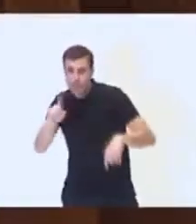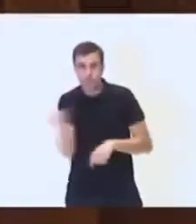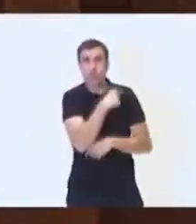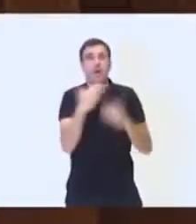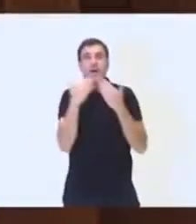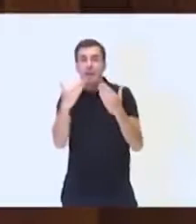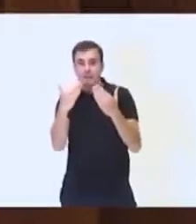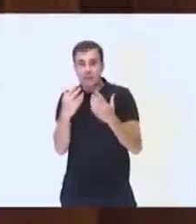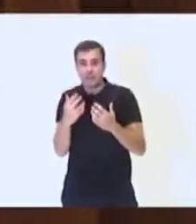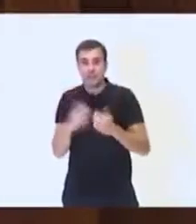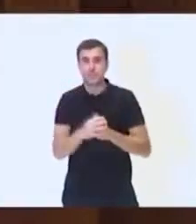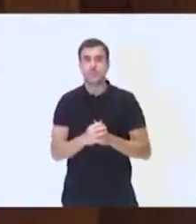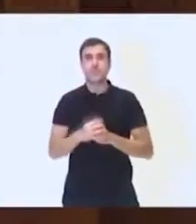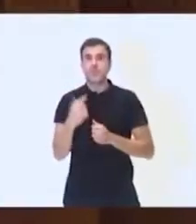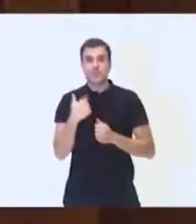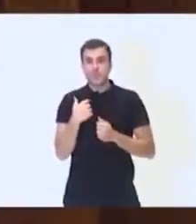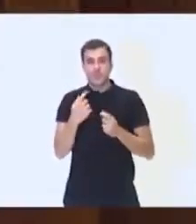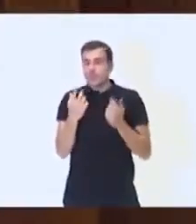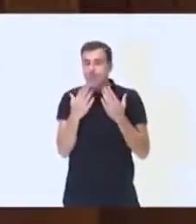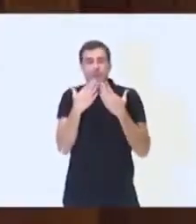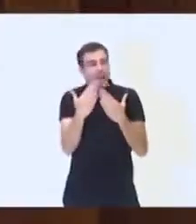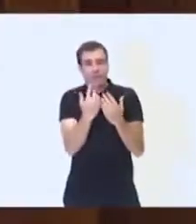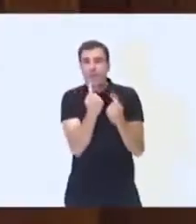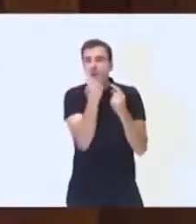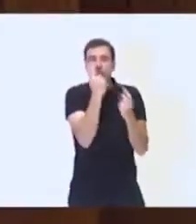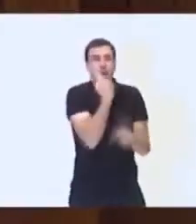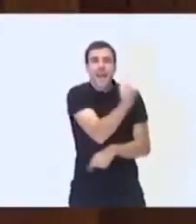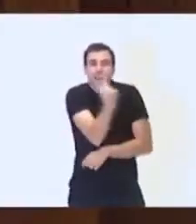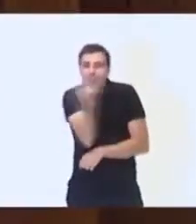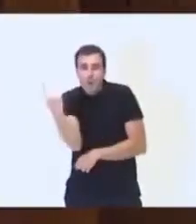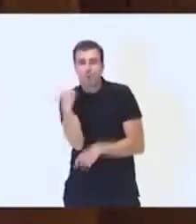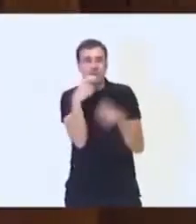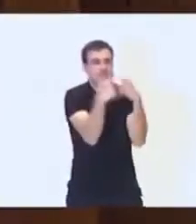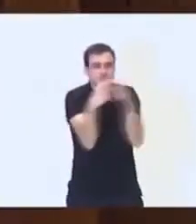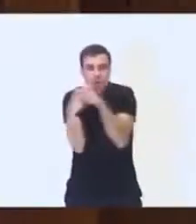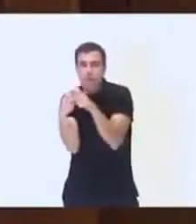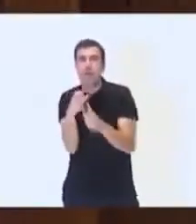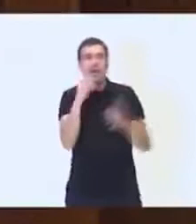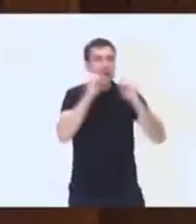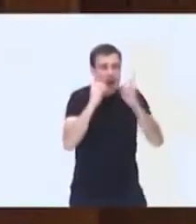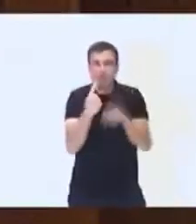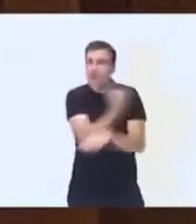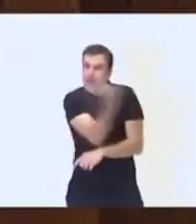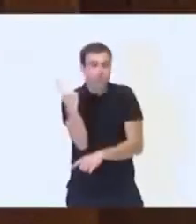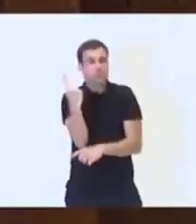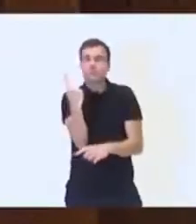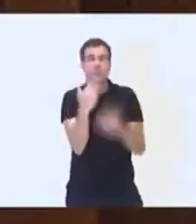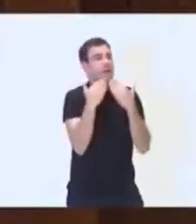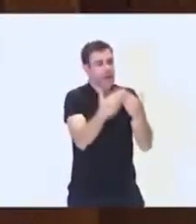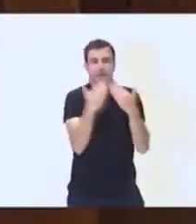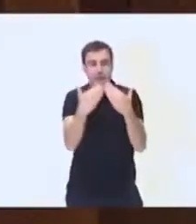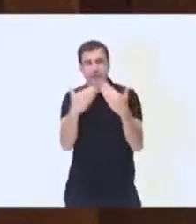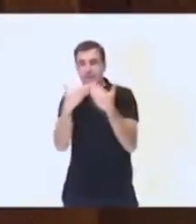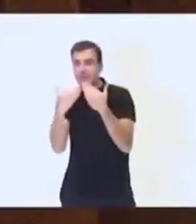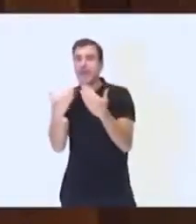tenemos horas suficientes para agradecerlo persona a persona, sector a sector, caso a caso, pero gracias. Gracias a